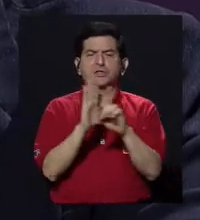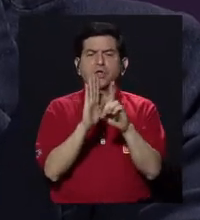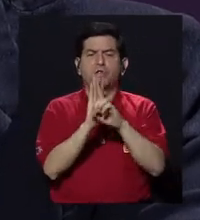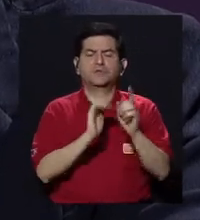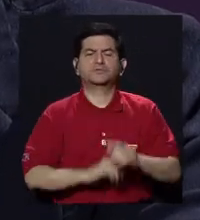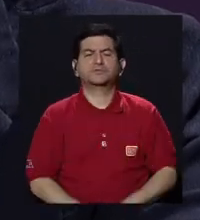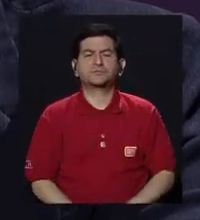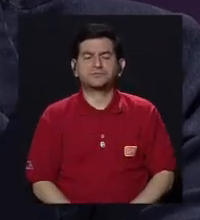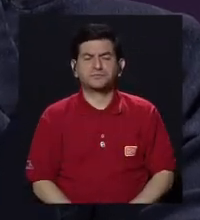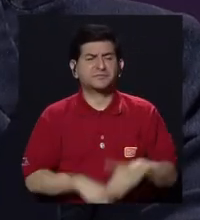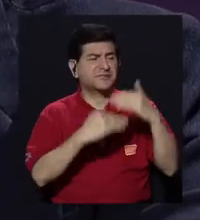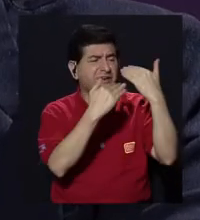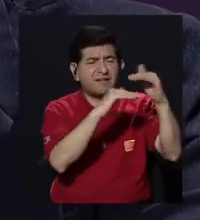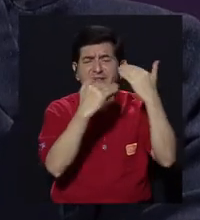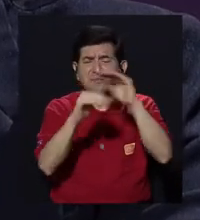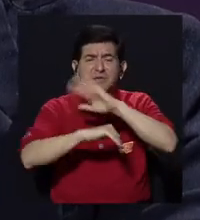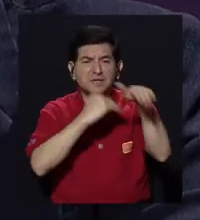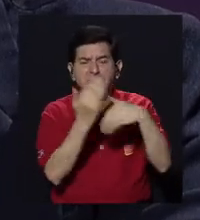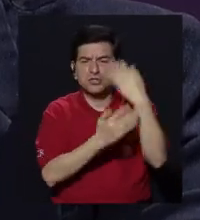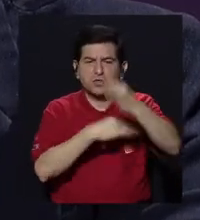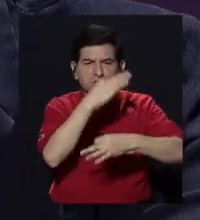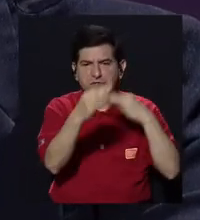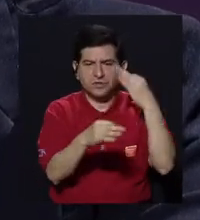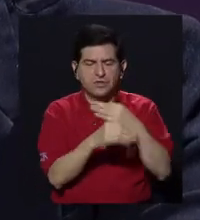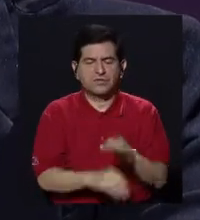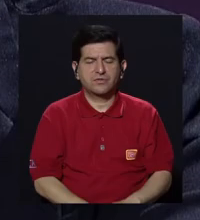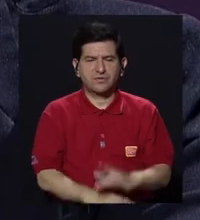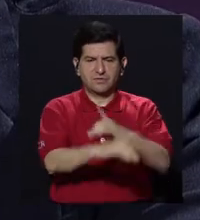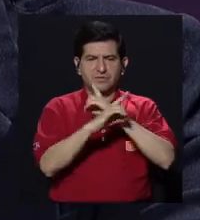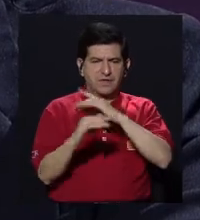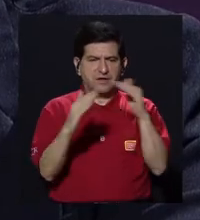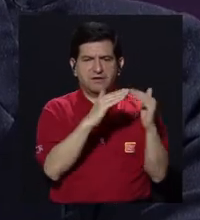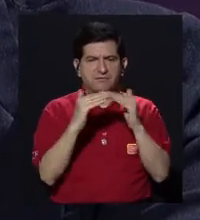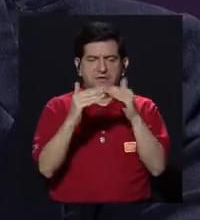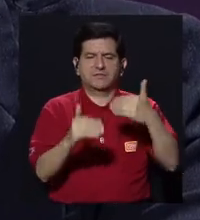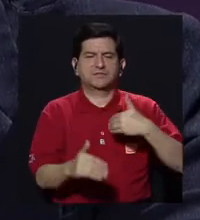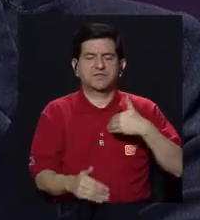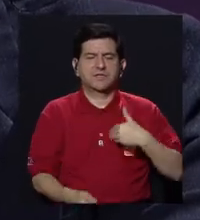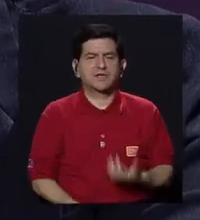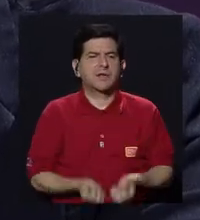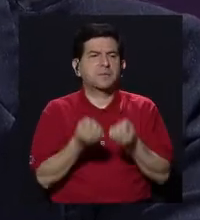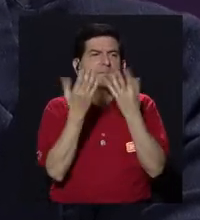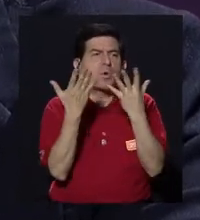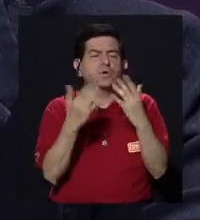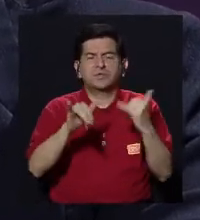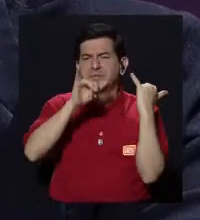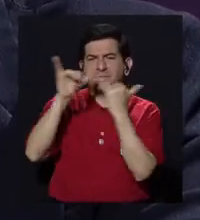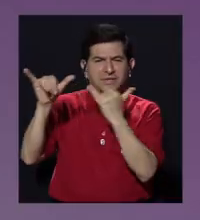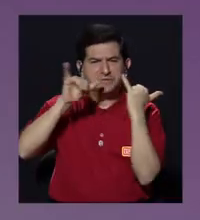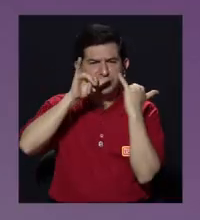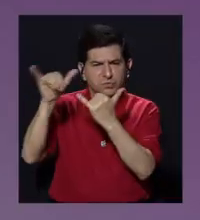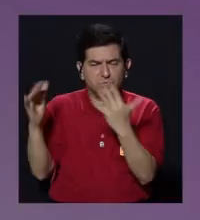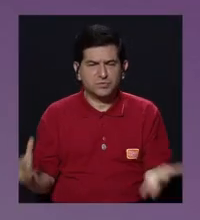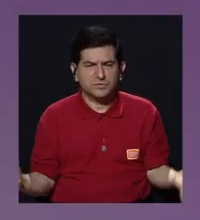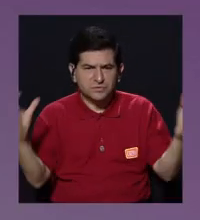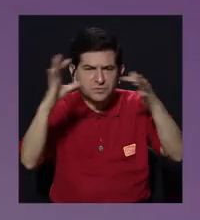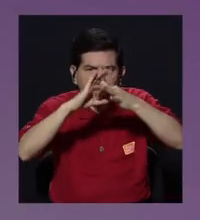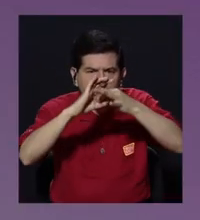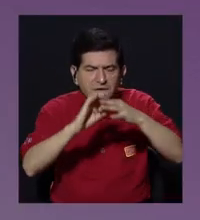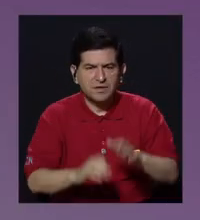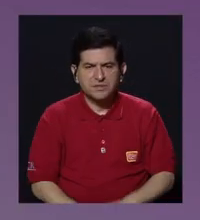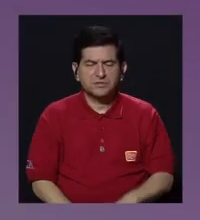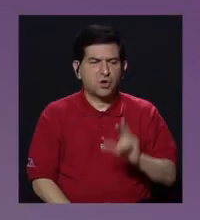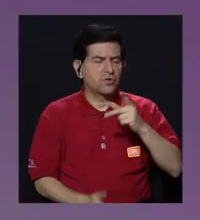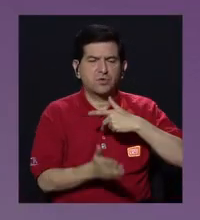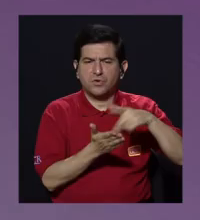derechos. Limitaciones desde todo punto de vista. En la Defensoría de los Habitantes recibimos muchísimas denuncias que tienen que ver con que